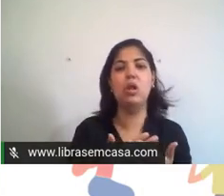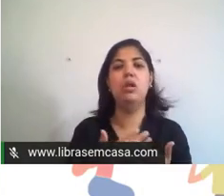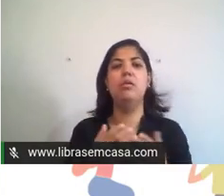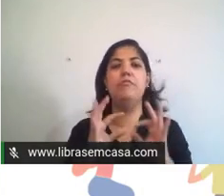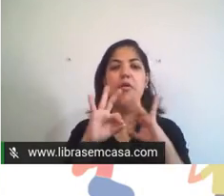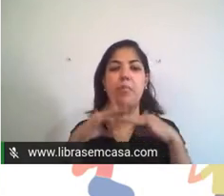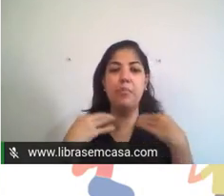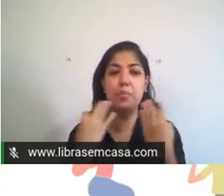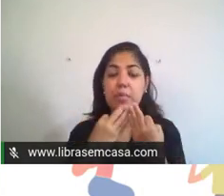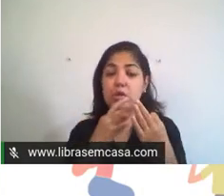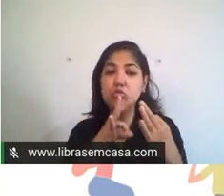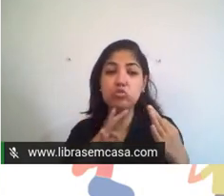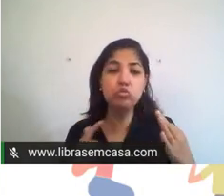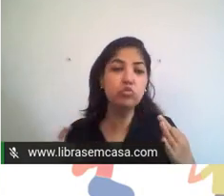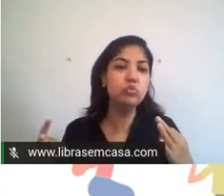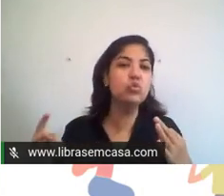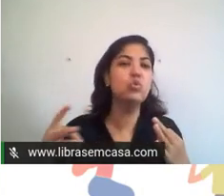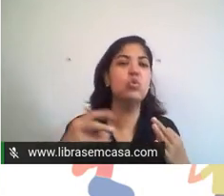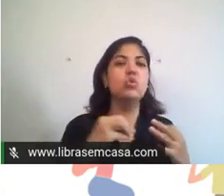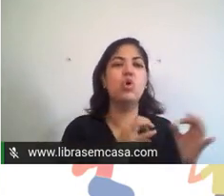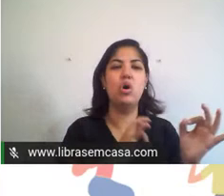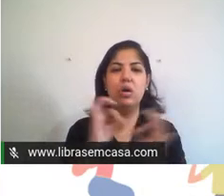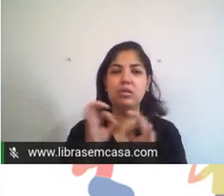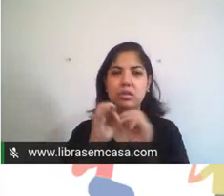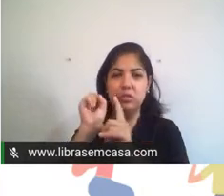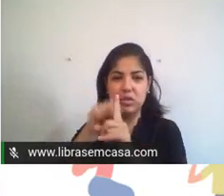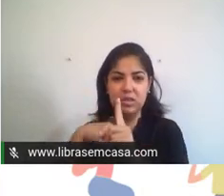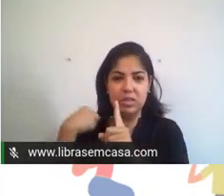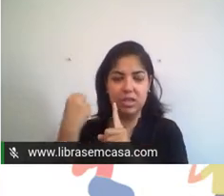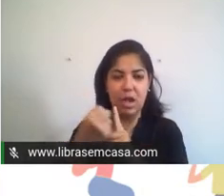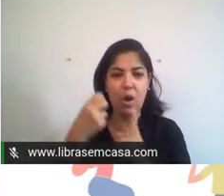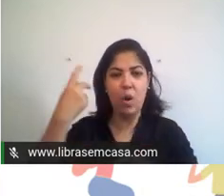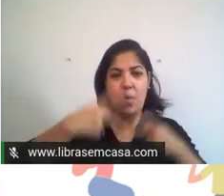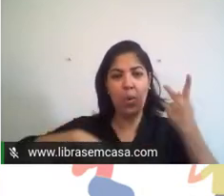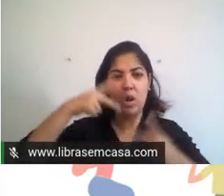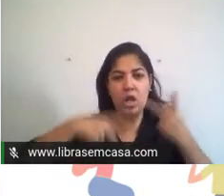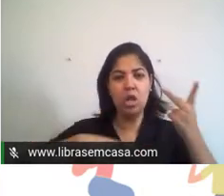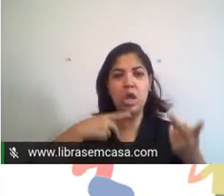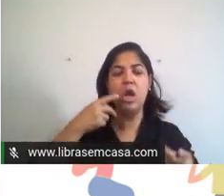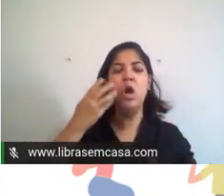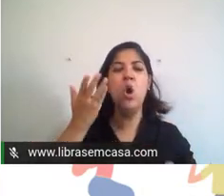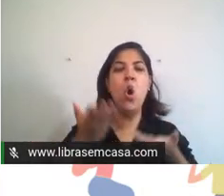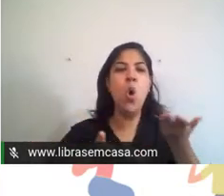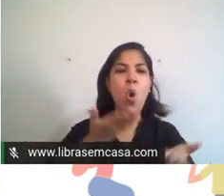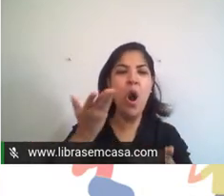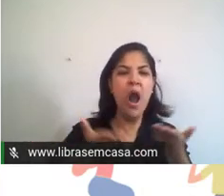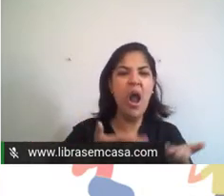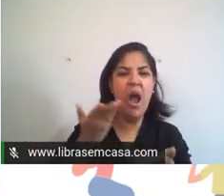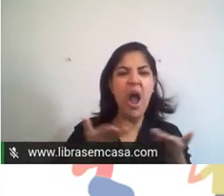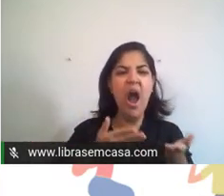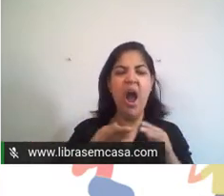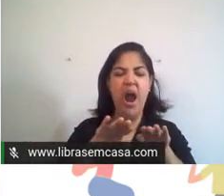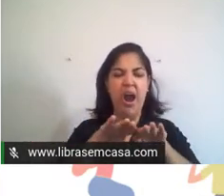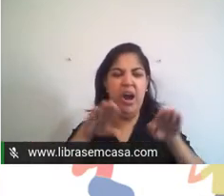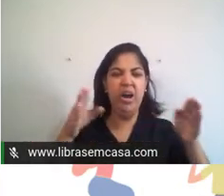Bueno, desorganización social y esas políticas de cuidado organizadas alrededor de la